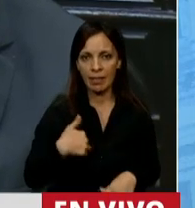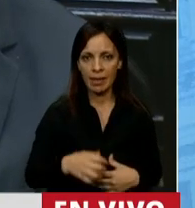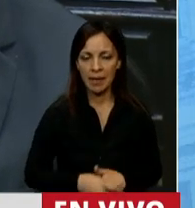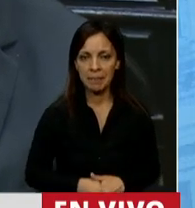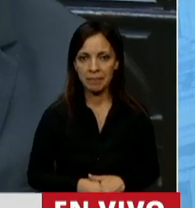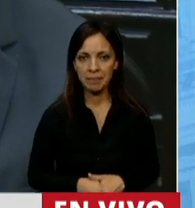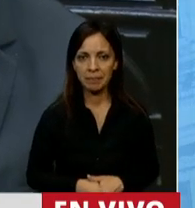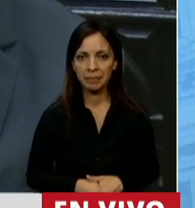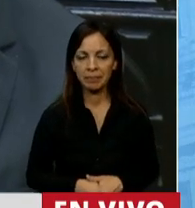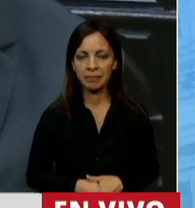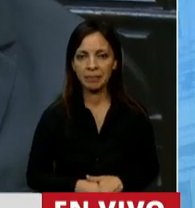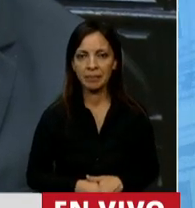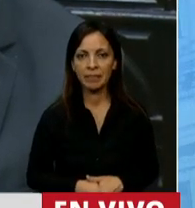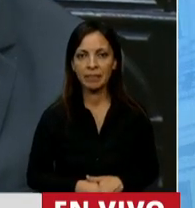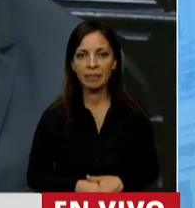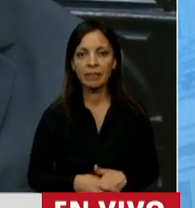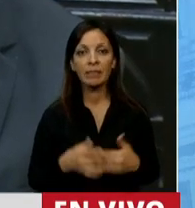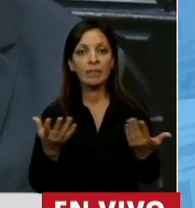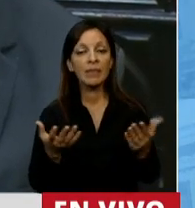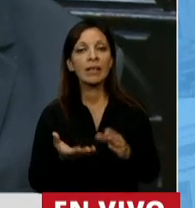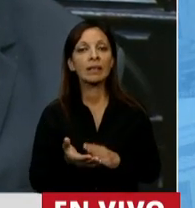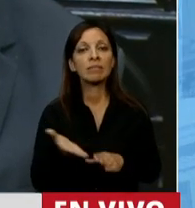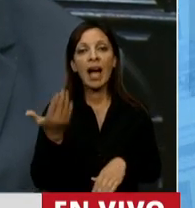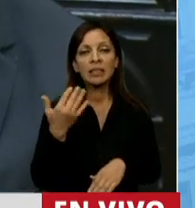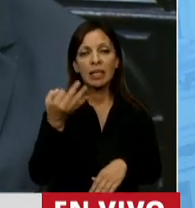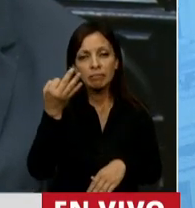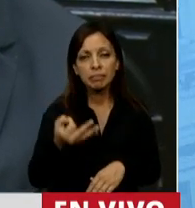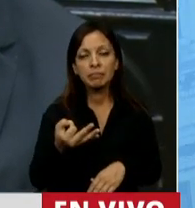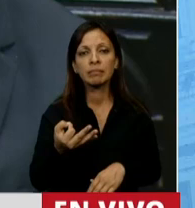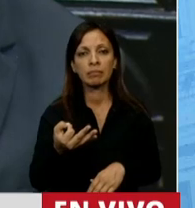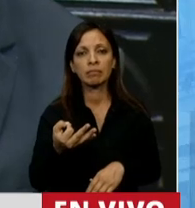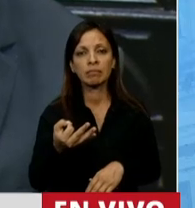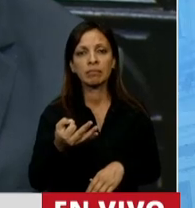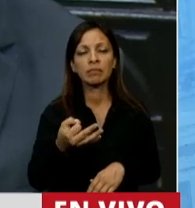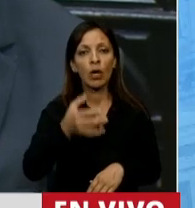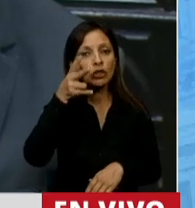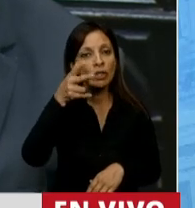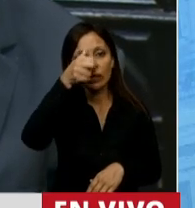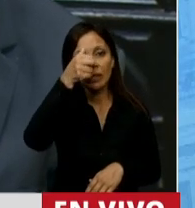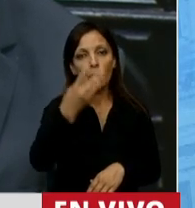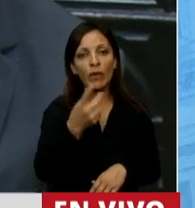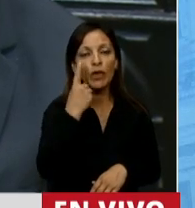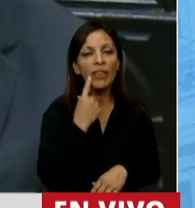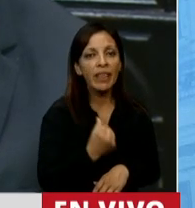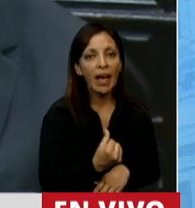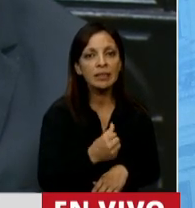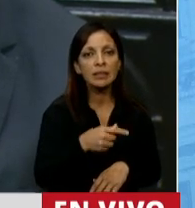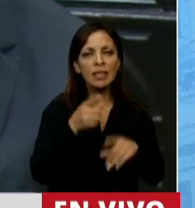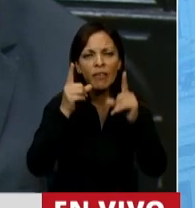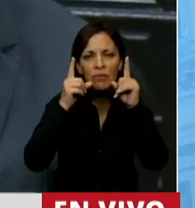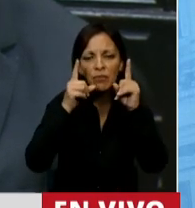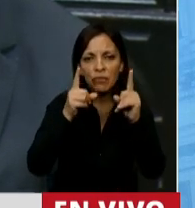decir, que hace exactamente 854 días que la vigilia